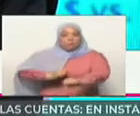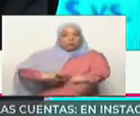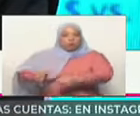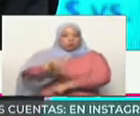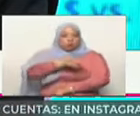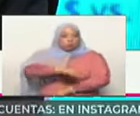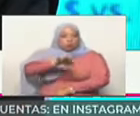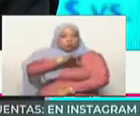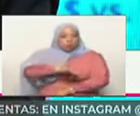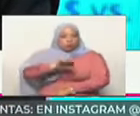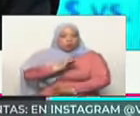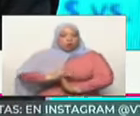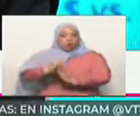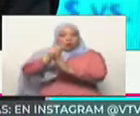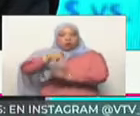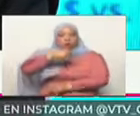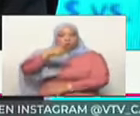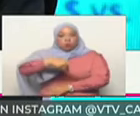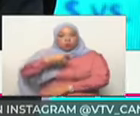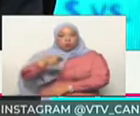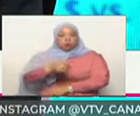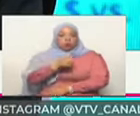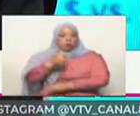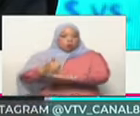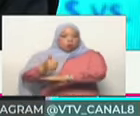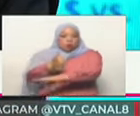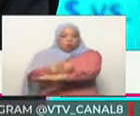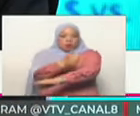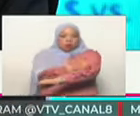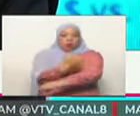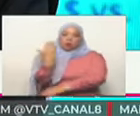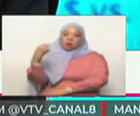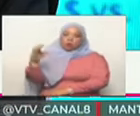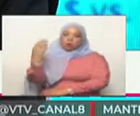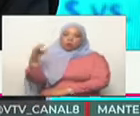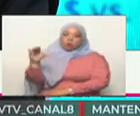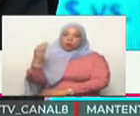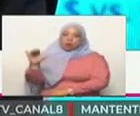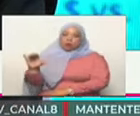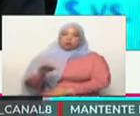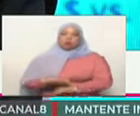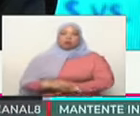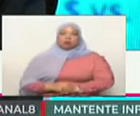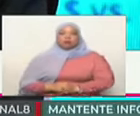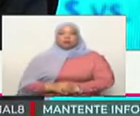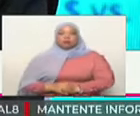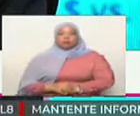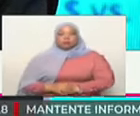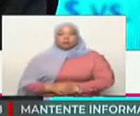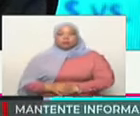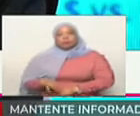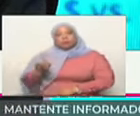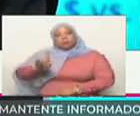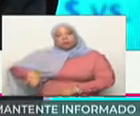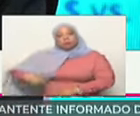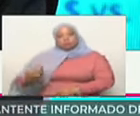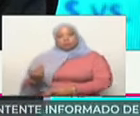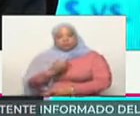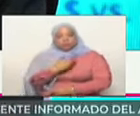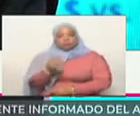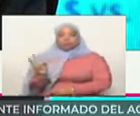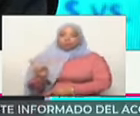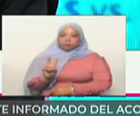sociales, a líderes políticos, a autoridades colombianas, se ha utilizado para conspirar también contra Venezuela.